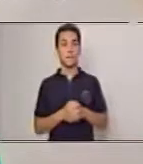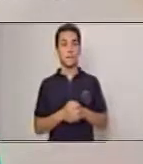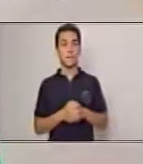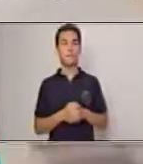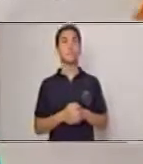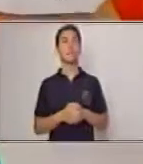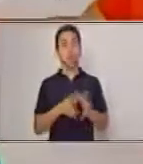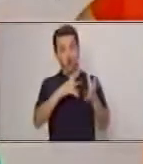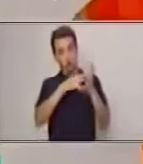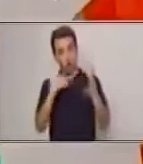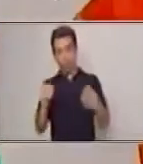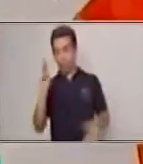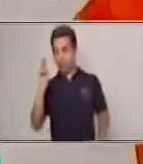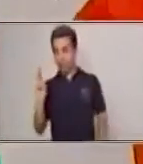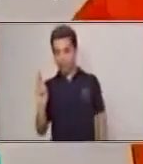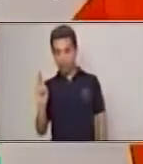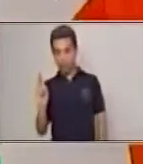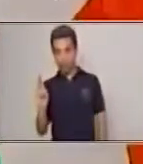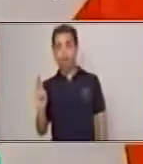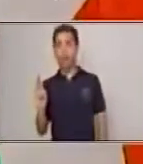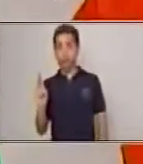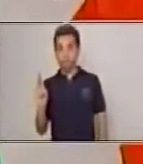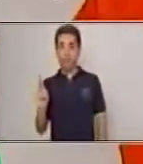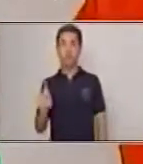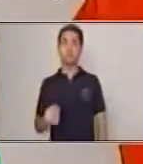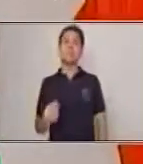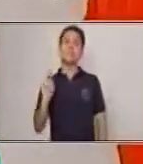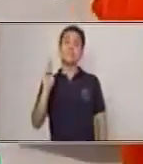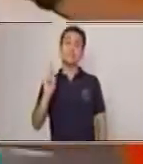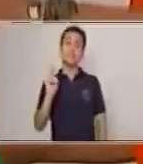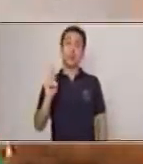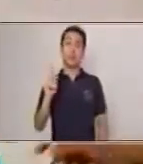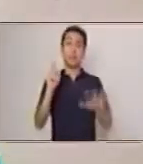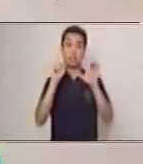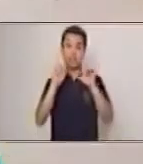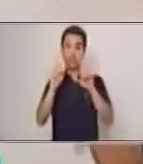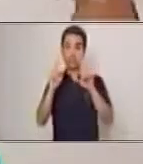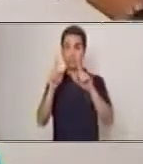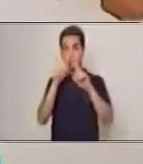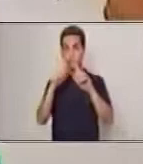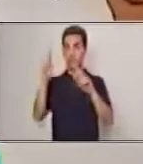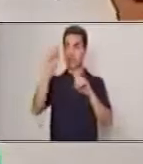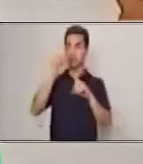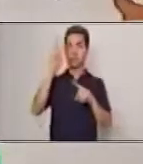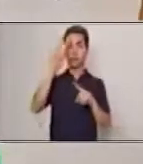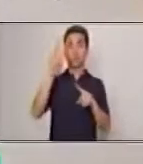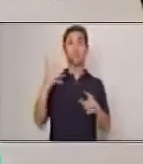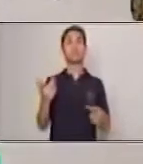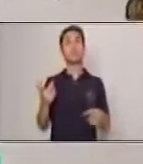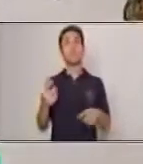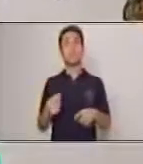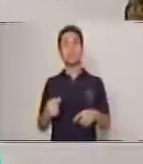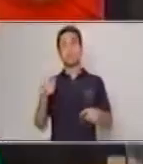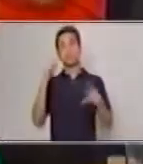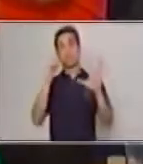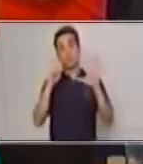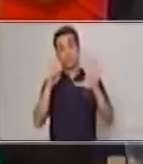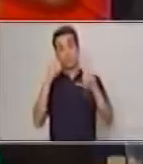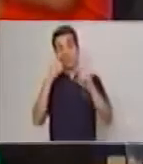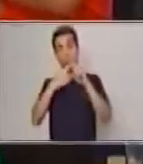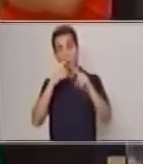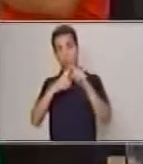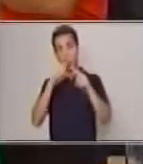Copiamos y y sexta o y6 al cuadrado es 6 por 2, según